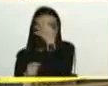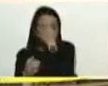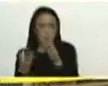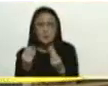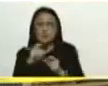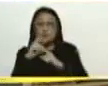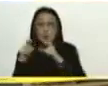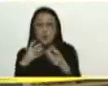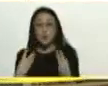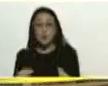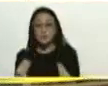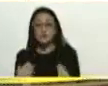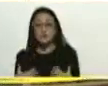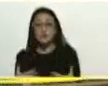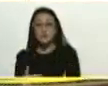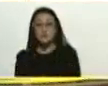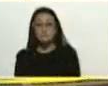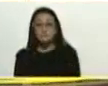imperiales odio